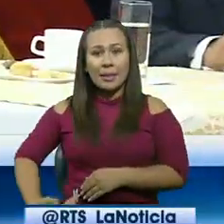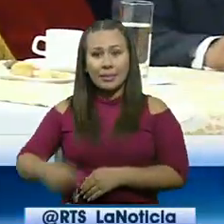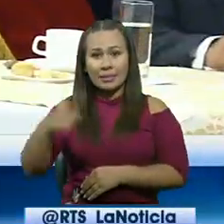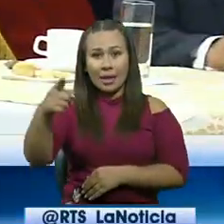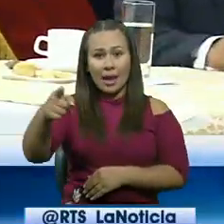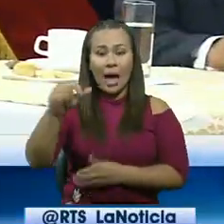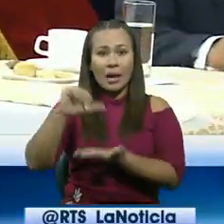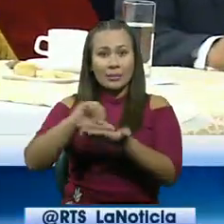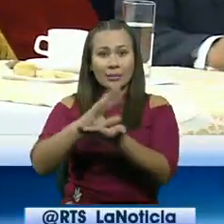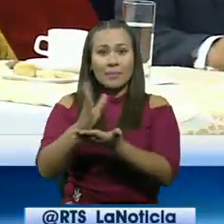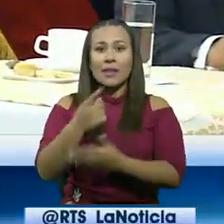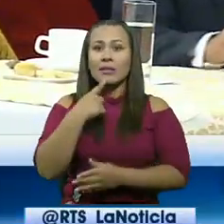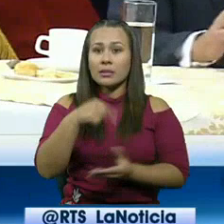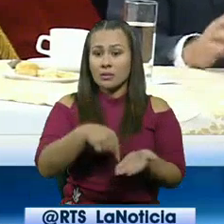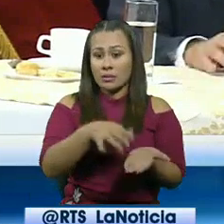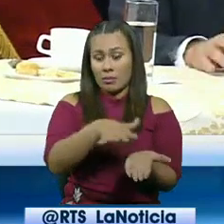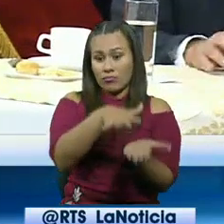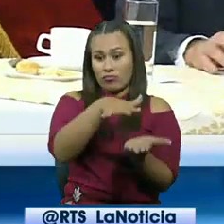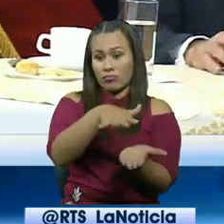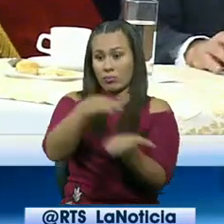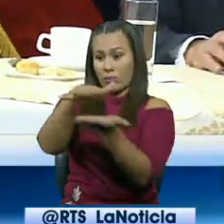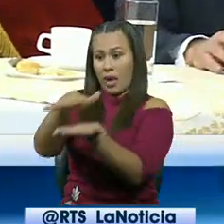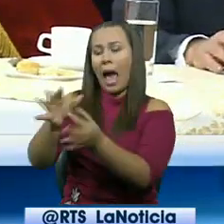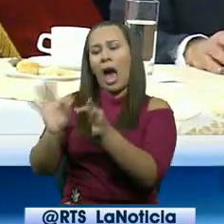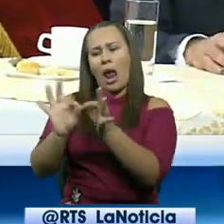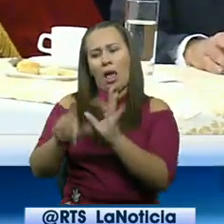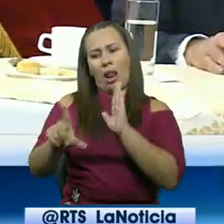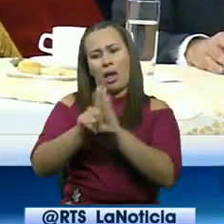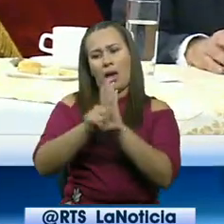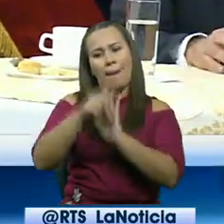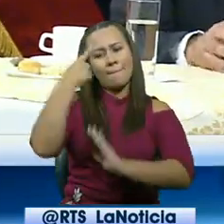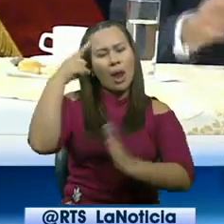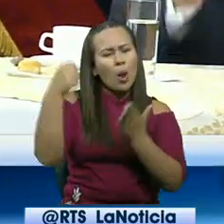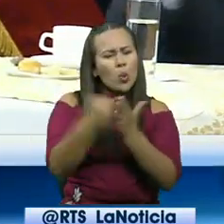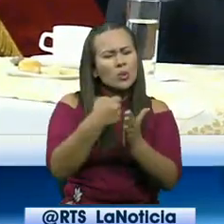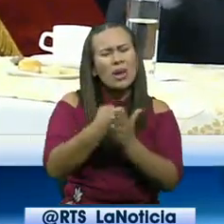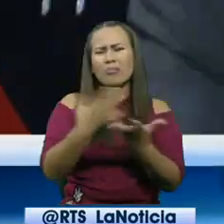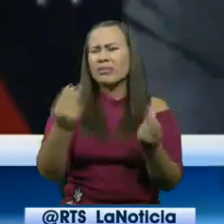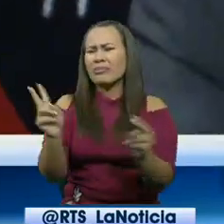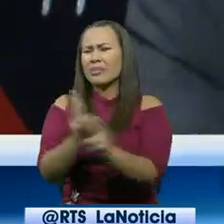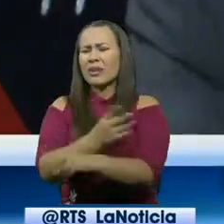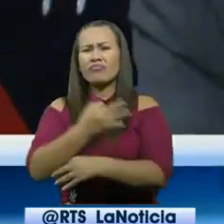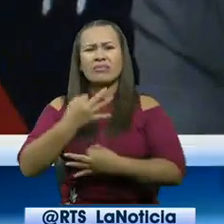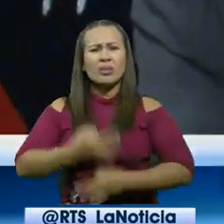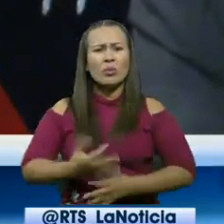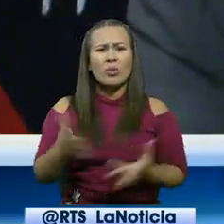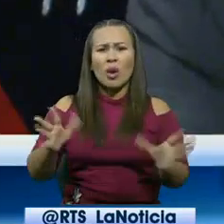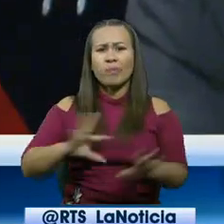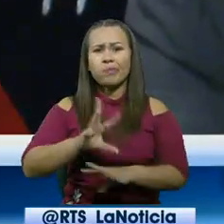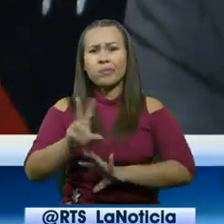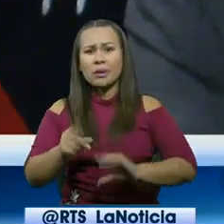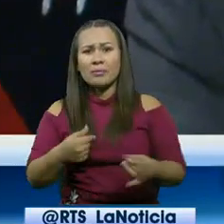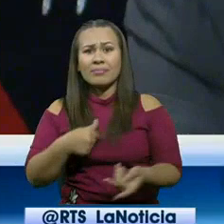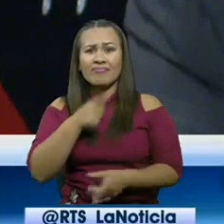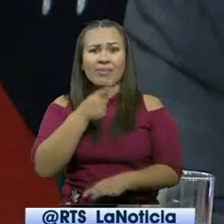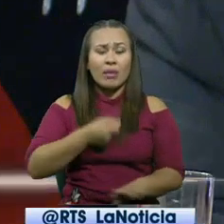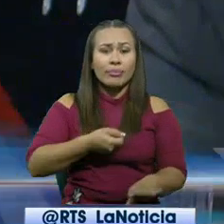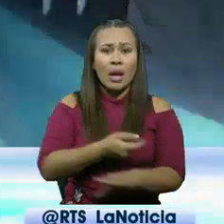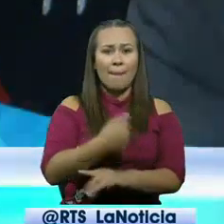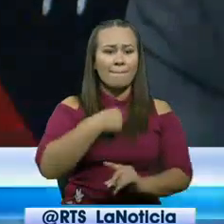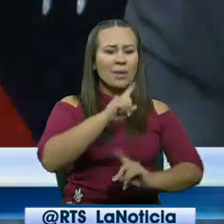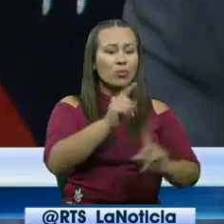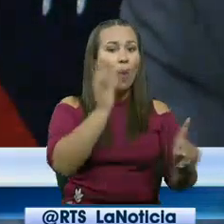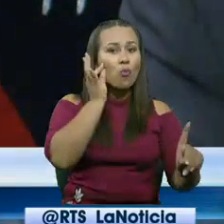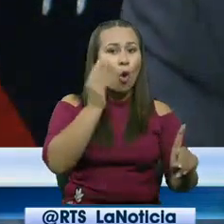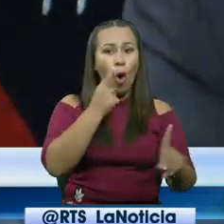Jaime Nebot, este proyecto busca reformar el Código Integral Penal para luchar contra la inseguridad. Pero si uno le pregunta a la mujer o al